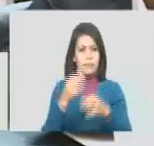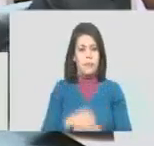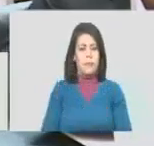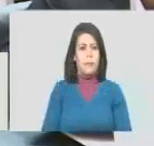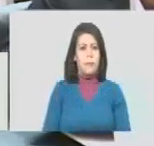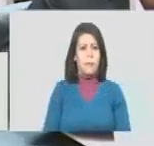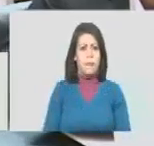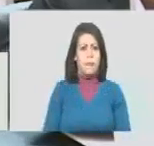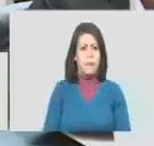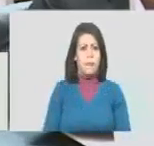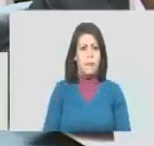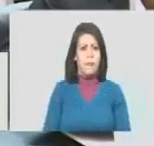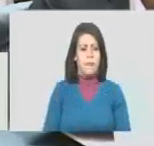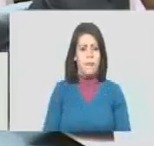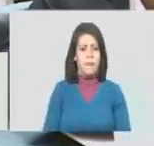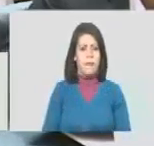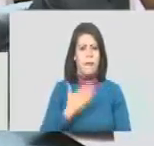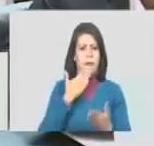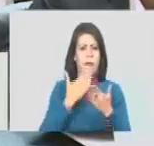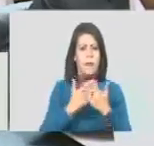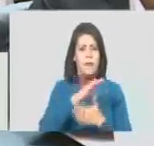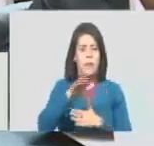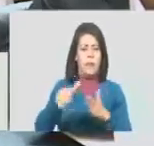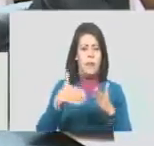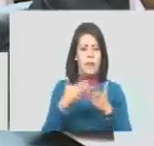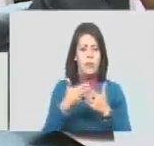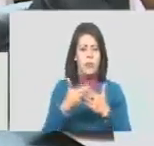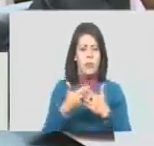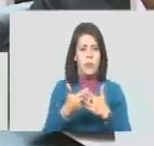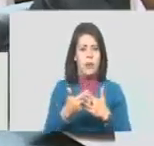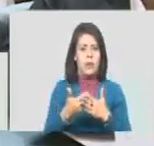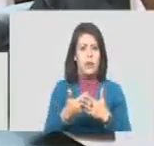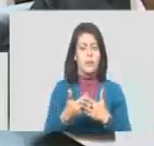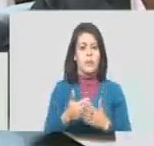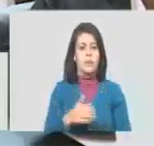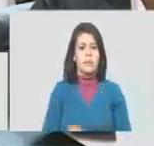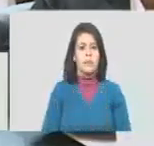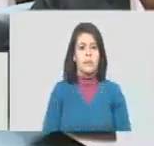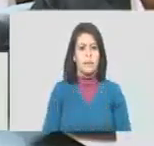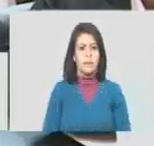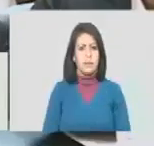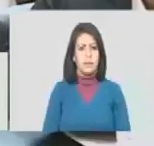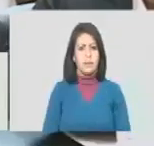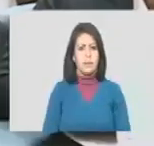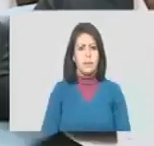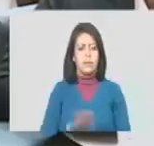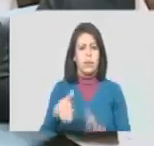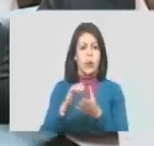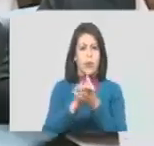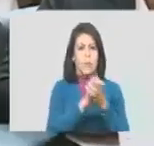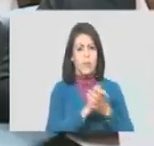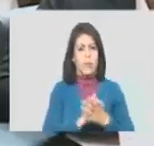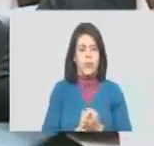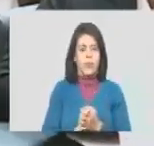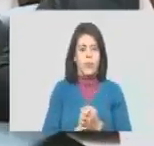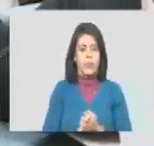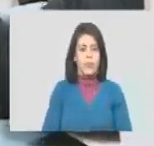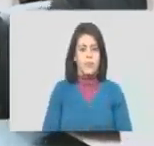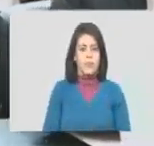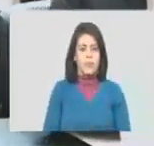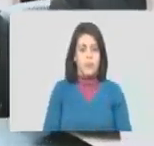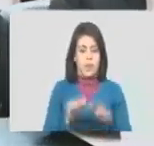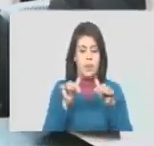Entre ellos, quiero darle las gracias a toda la comisión y todos los compañeros que